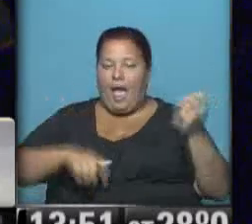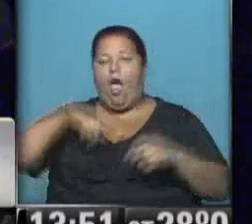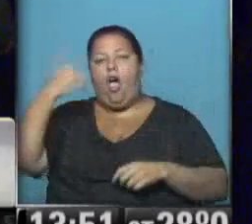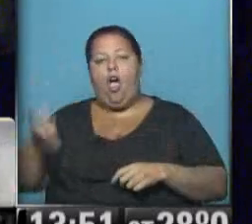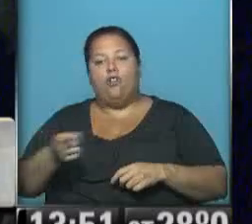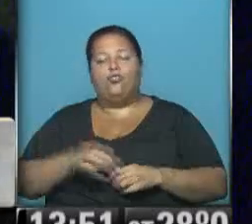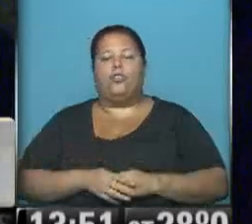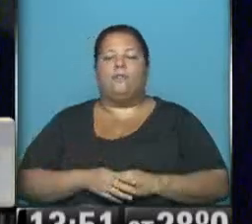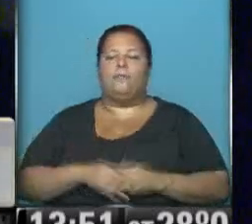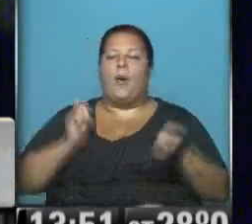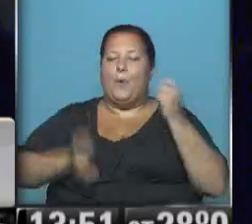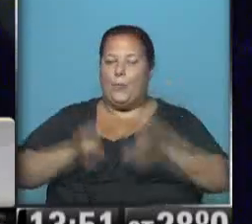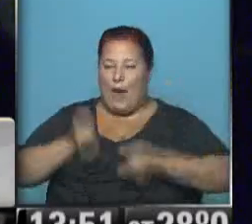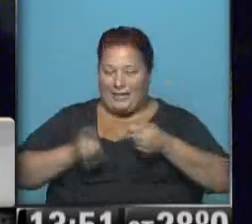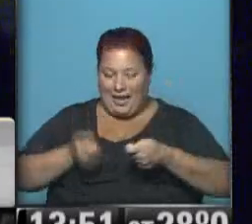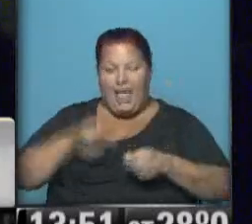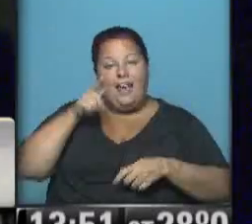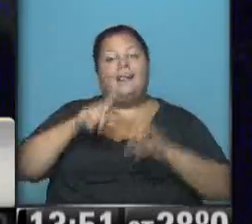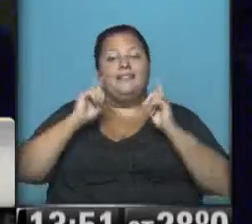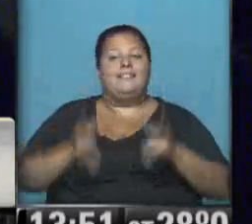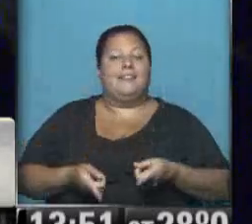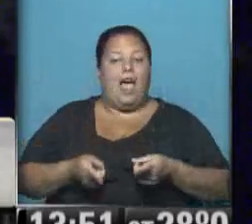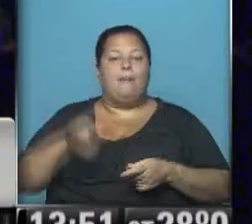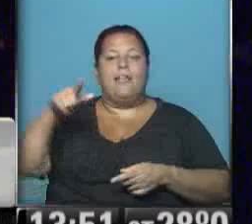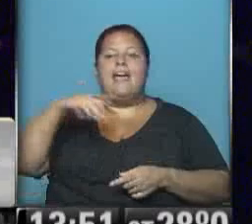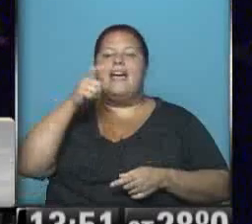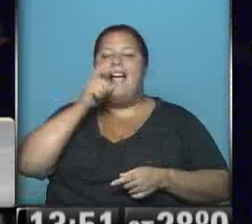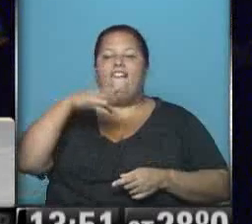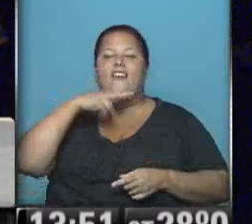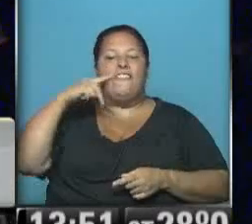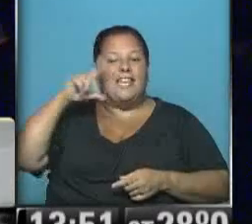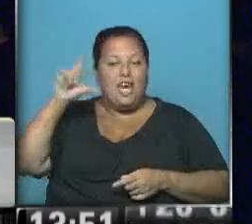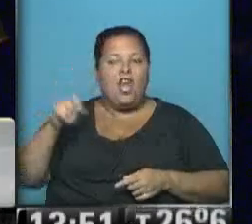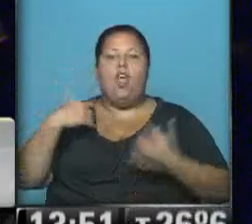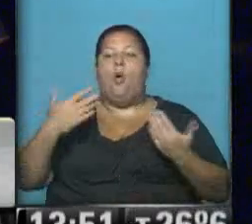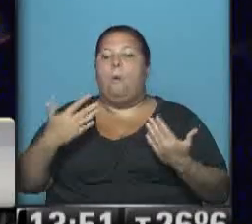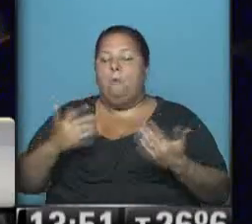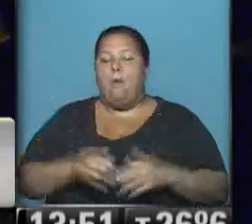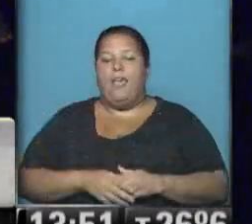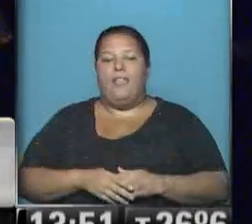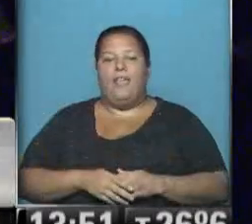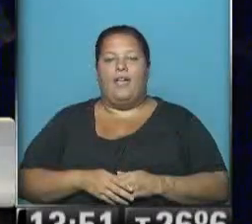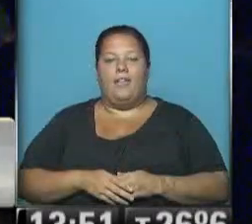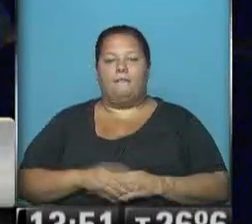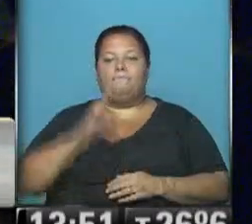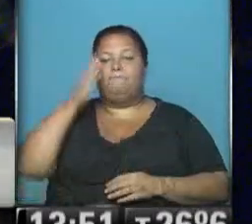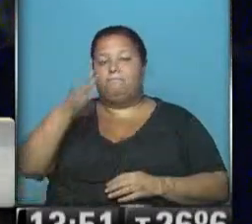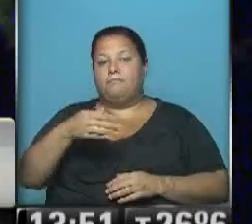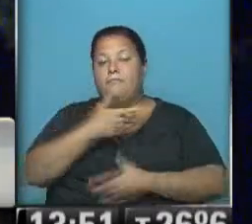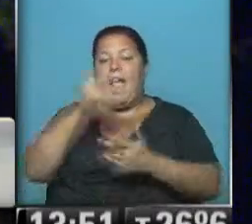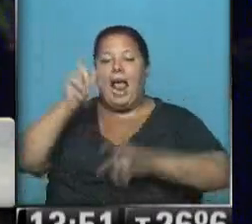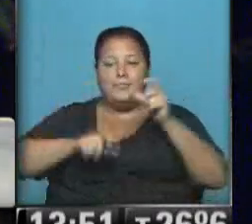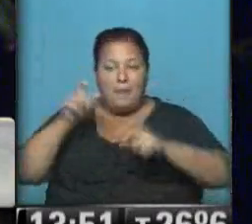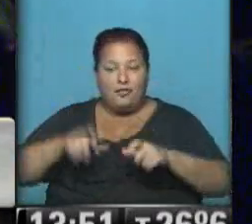Quintino Chinali en batería. Esto es también la oportunidad, allí en el Café Vinilo, les da la posibilidad de brindar al público